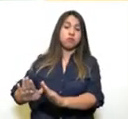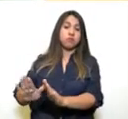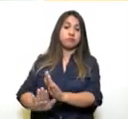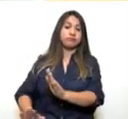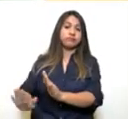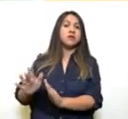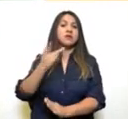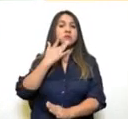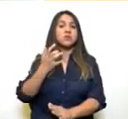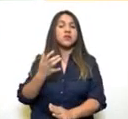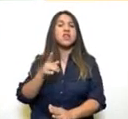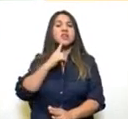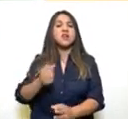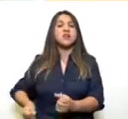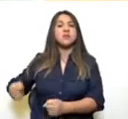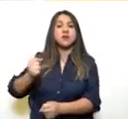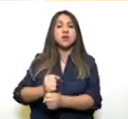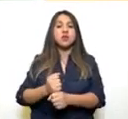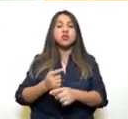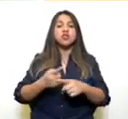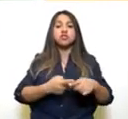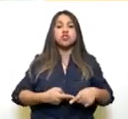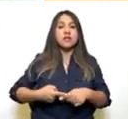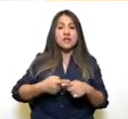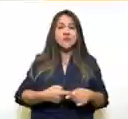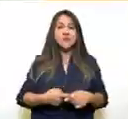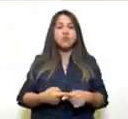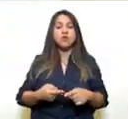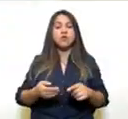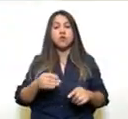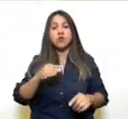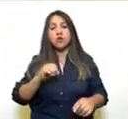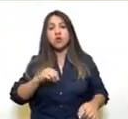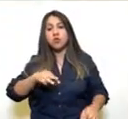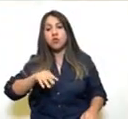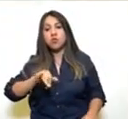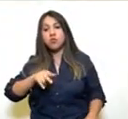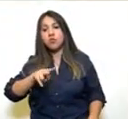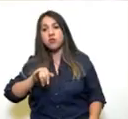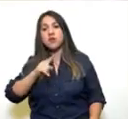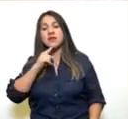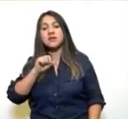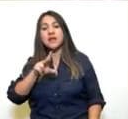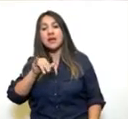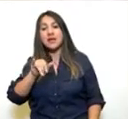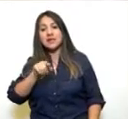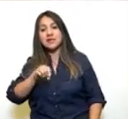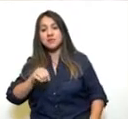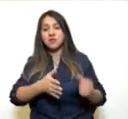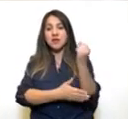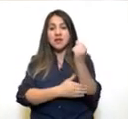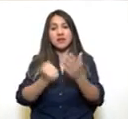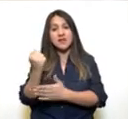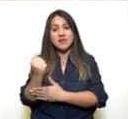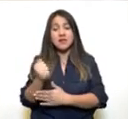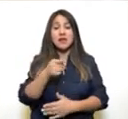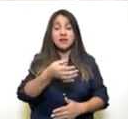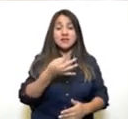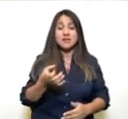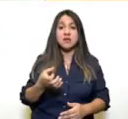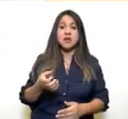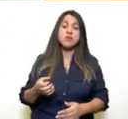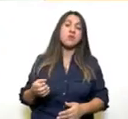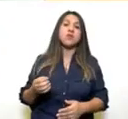por un socialismo comunitario por qué con un estado de bienestar una especie